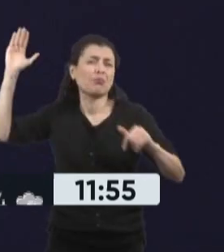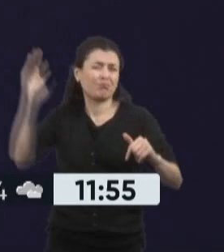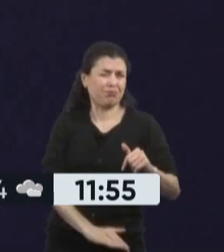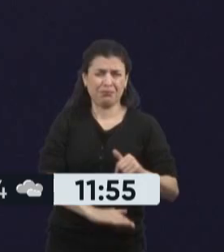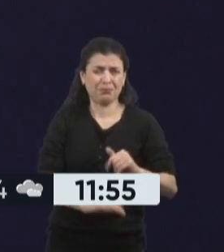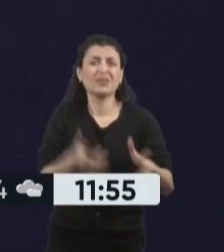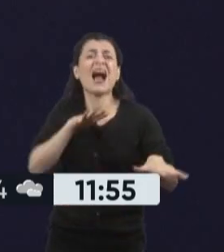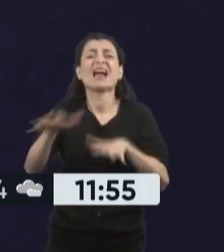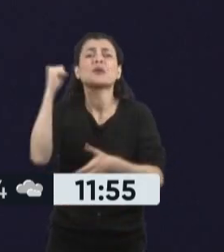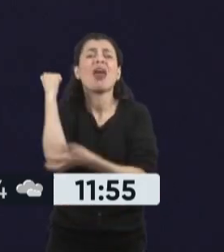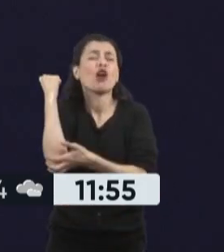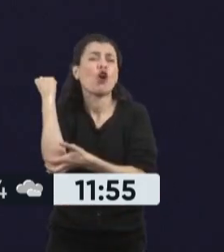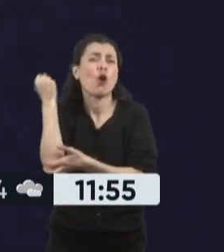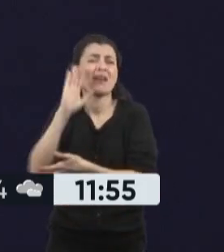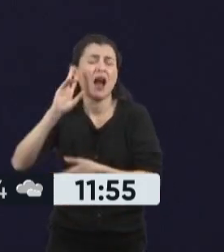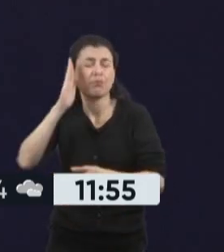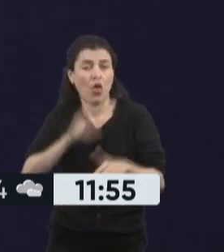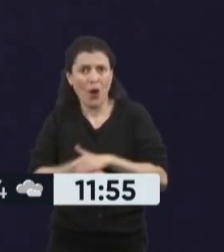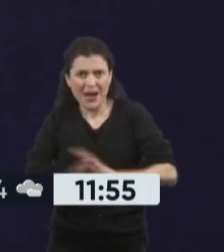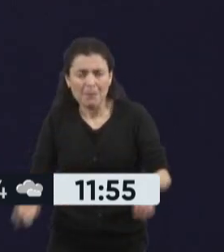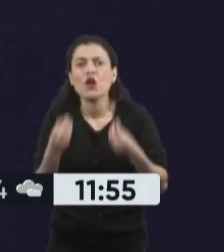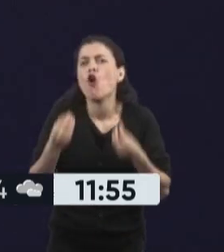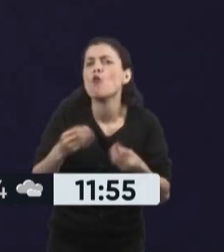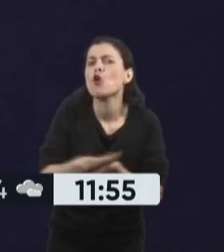notoria en la actividad económica, el trabajo que hemos hecho